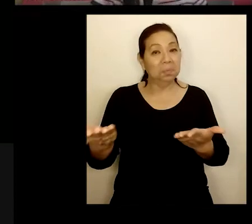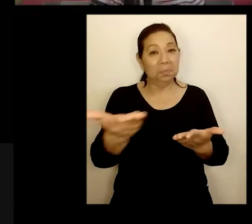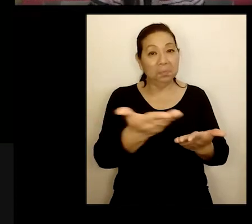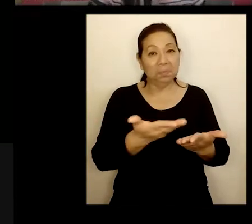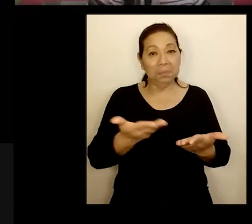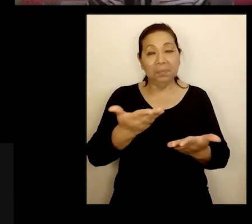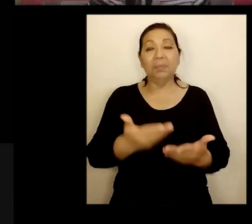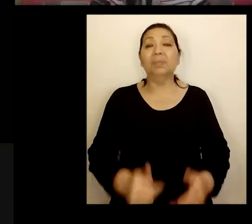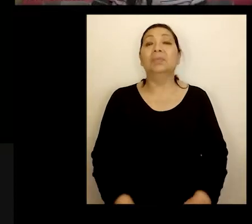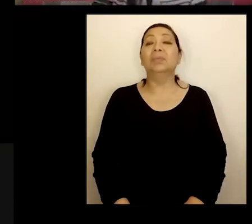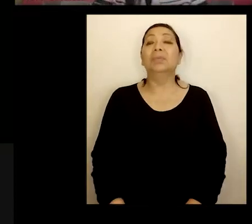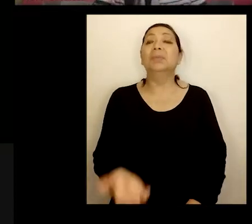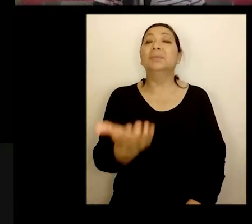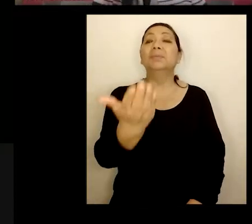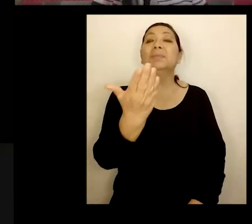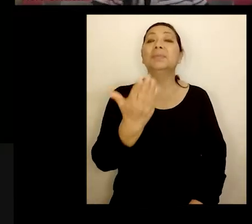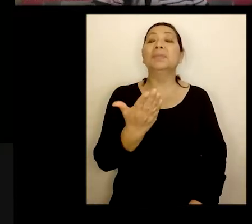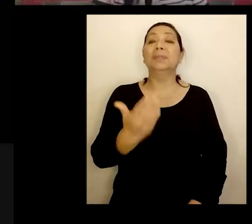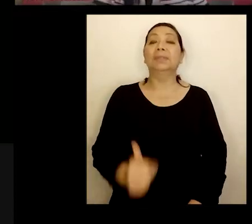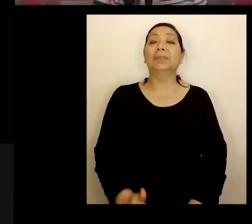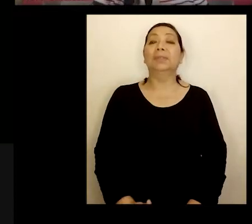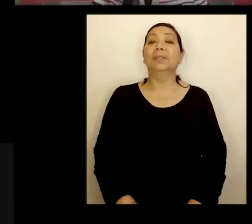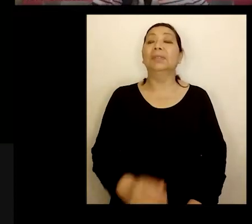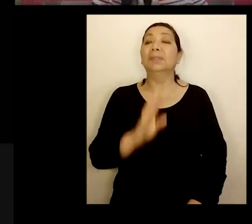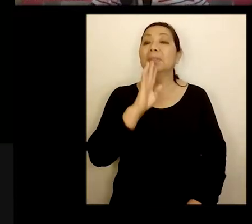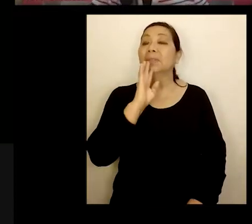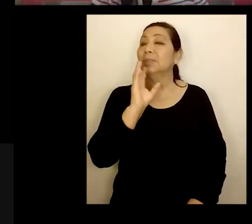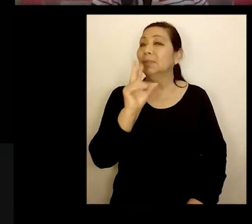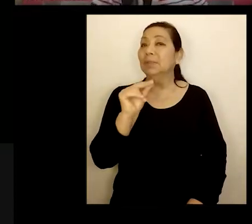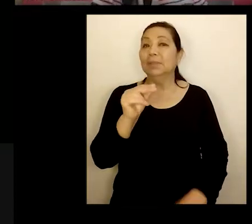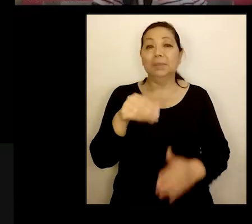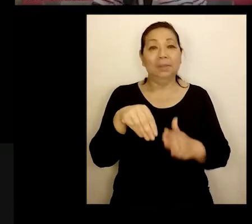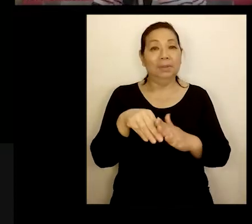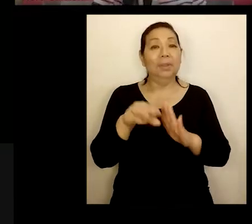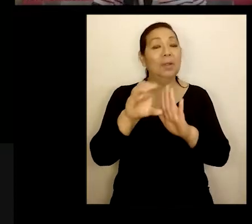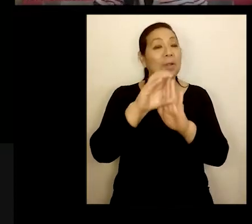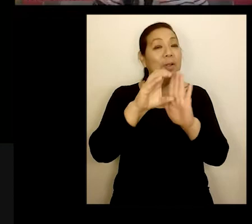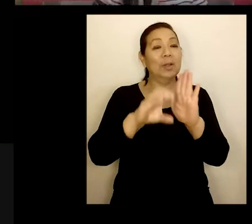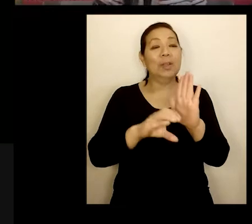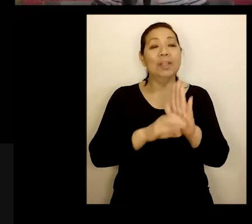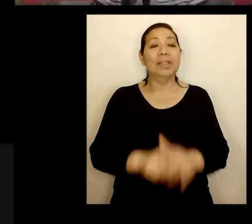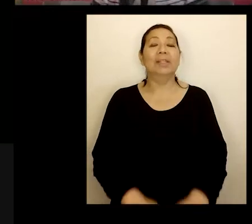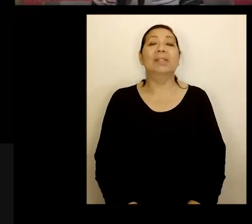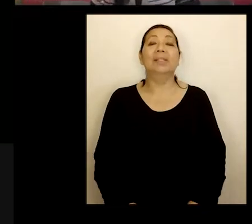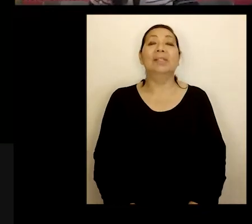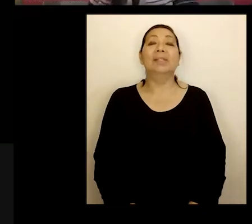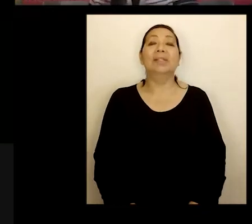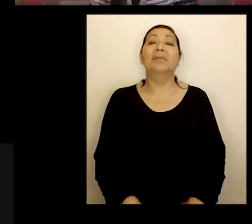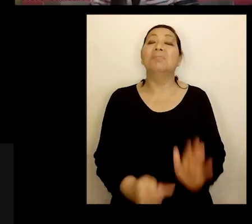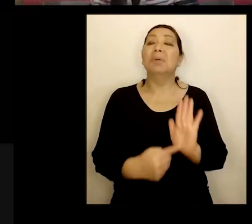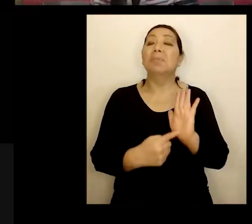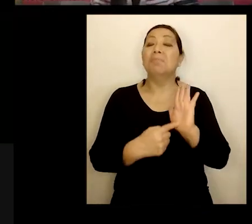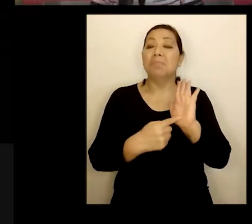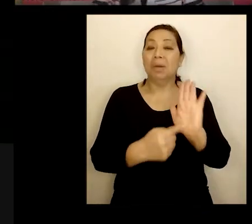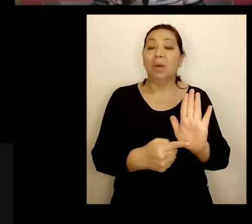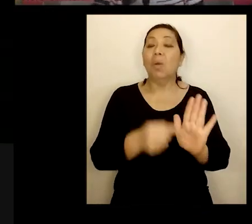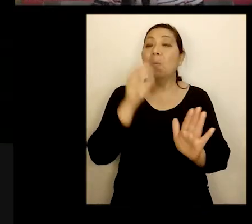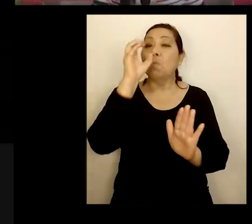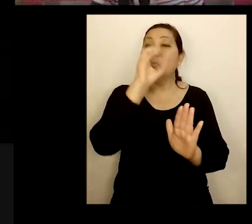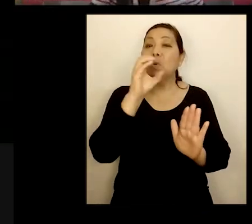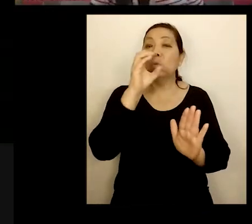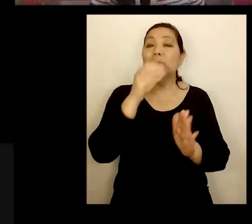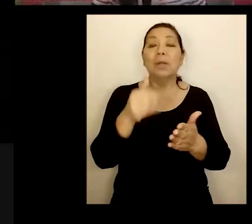tribunal criminal solicitando que se declare fundado el agravio constitucional que hemos interpuesto buscando